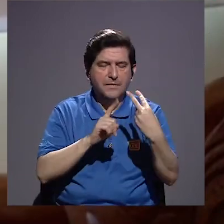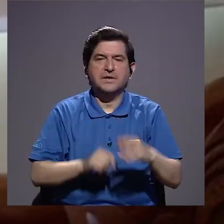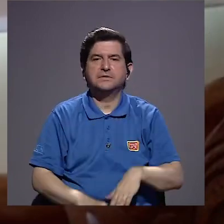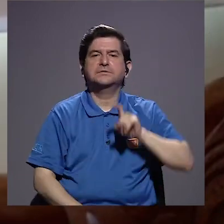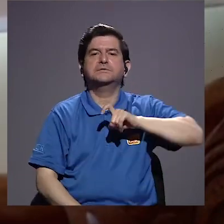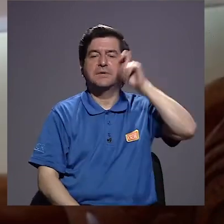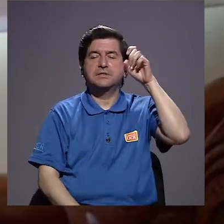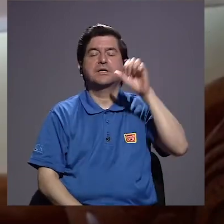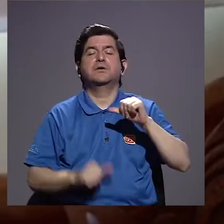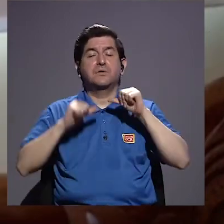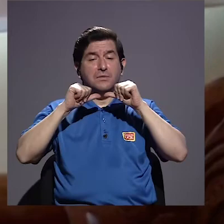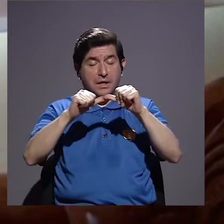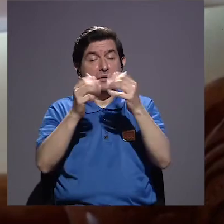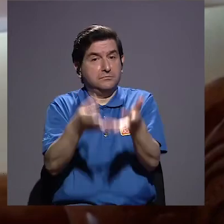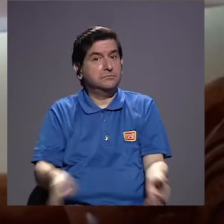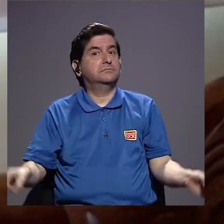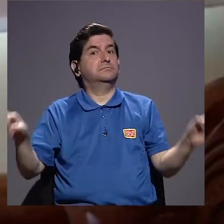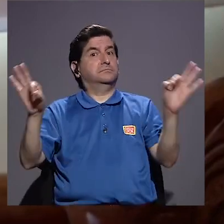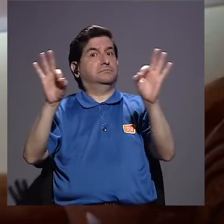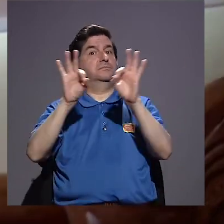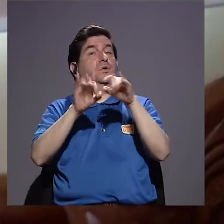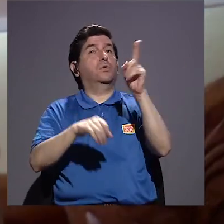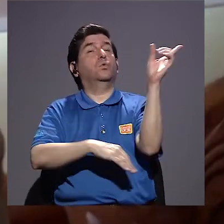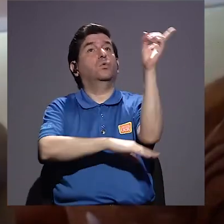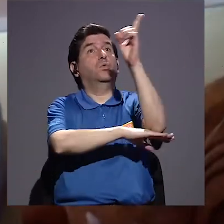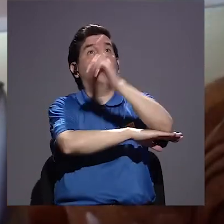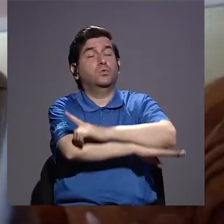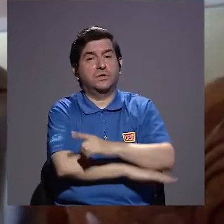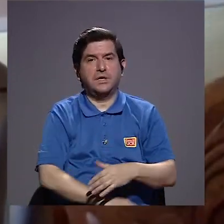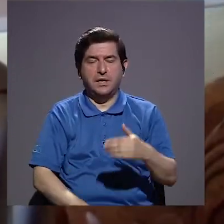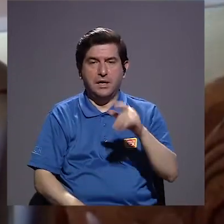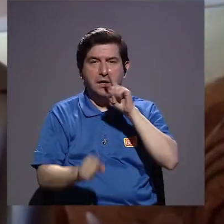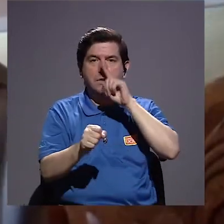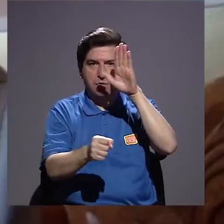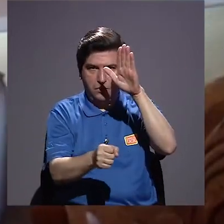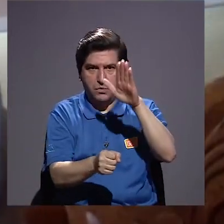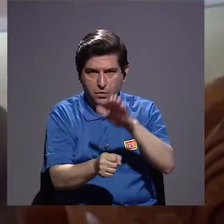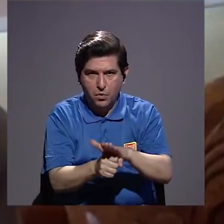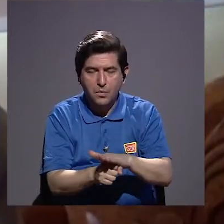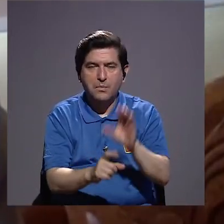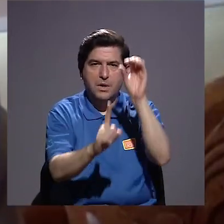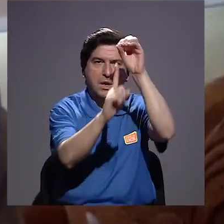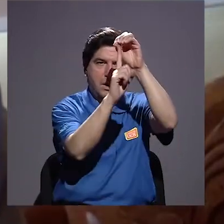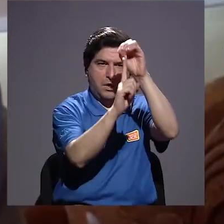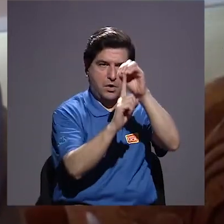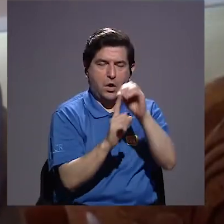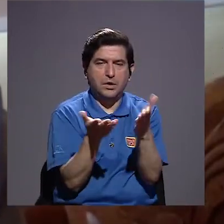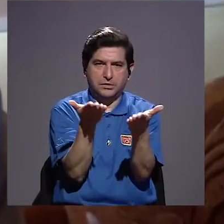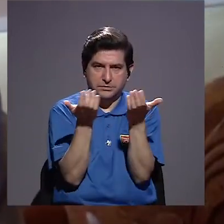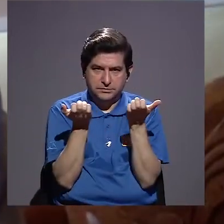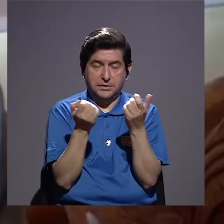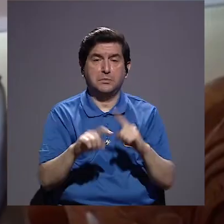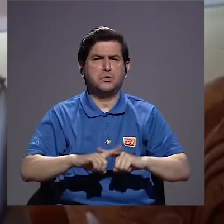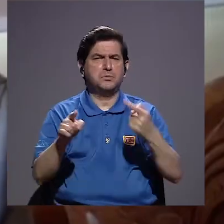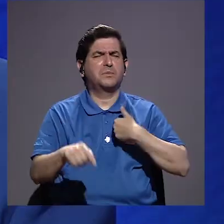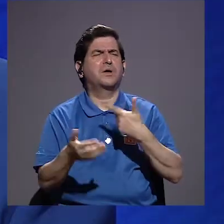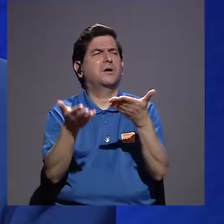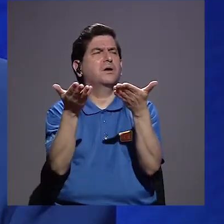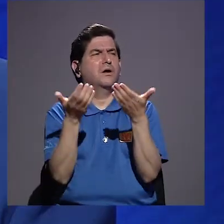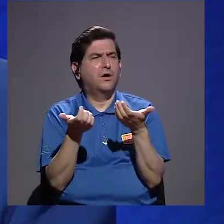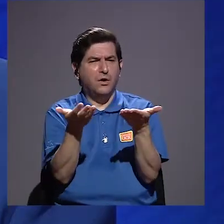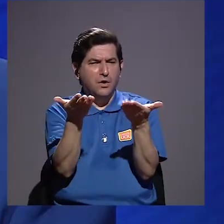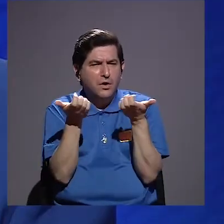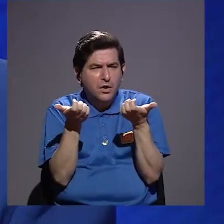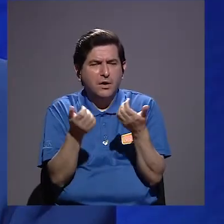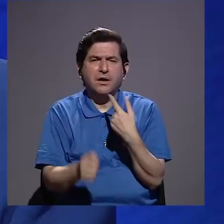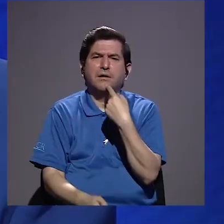perspectiva de género, que sigue siendo muy importante y algún día alcanzaremos los objetivos que queríamos. Pero yo